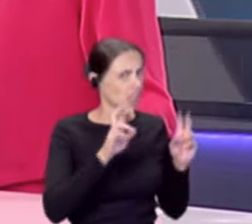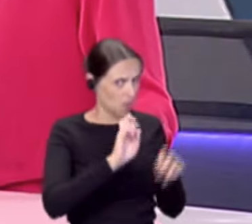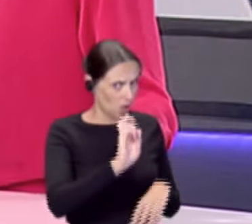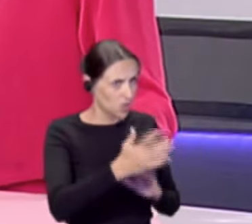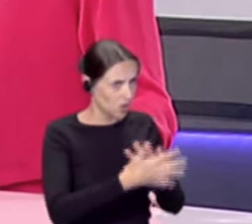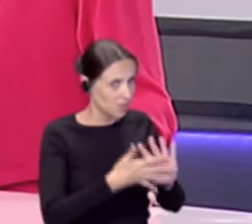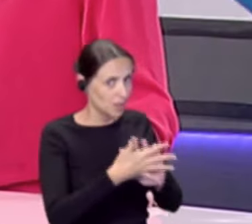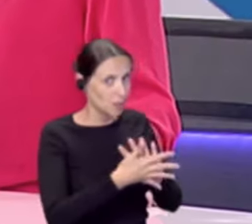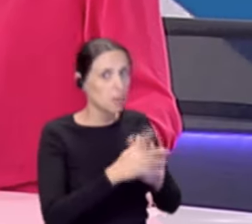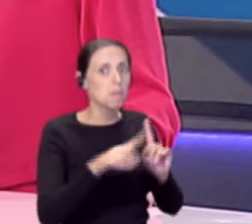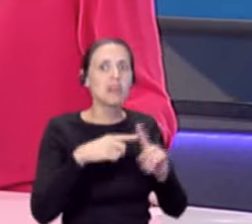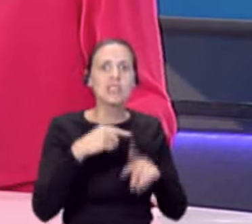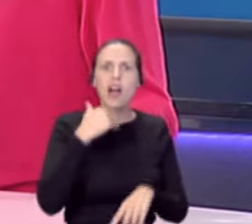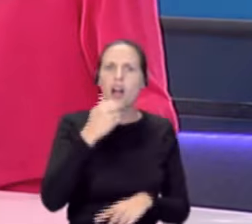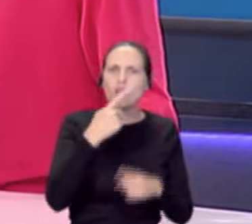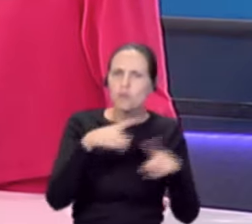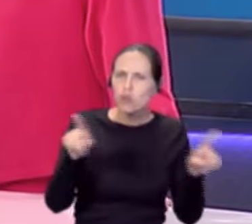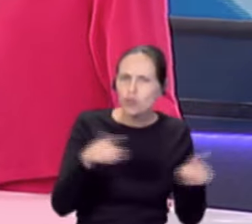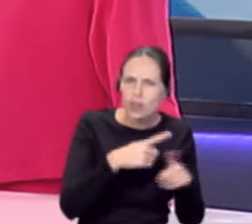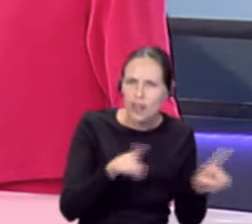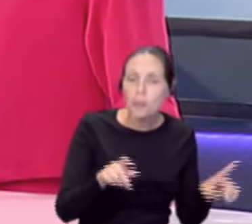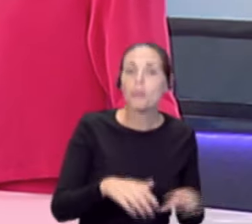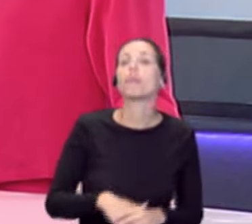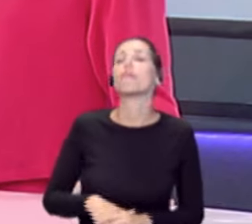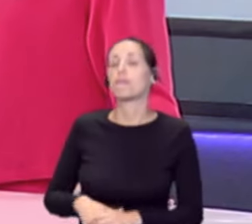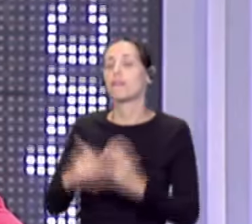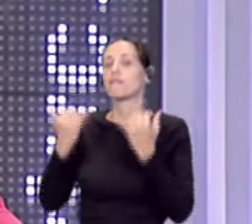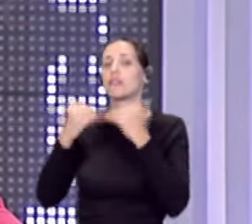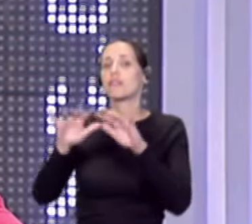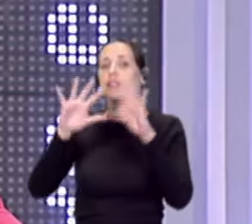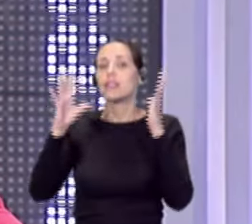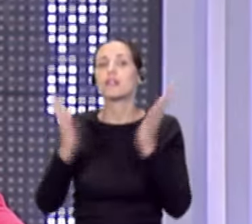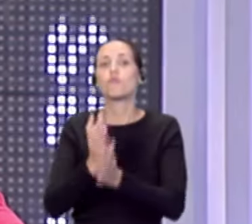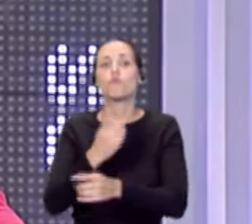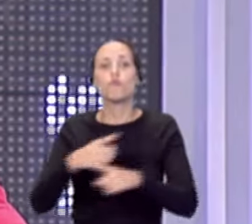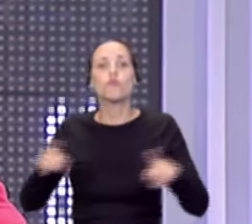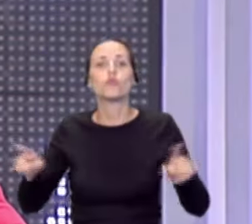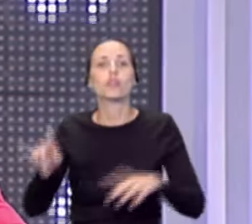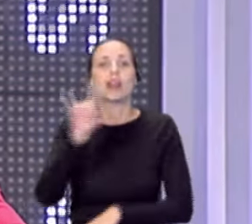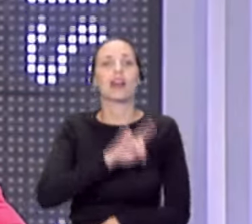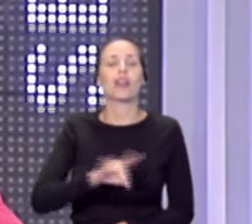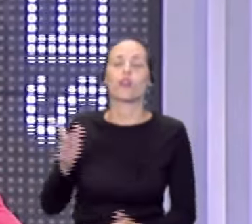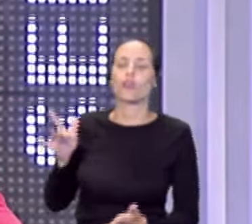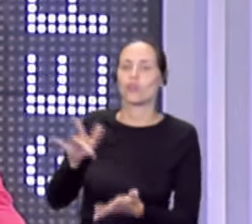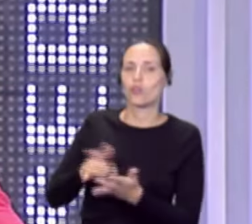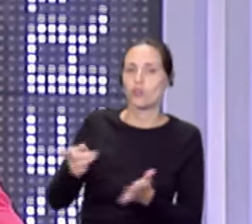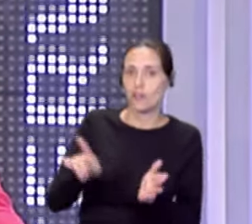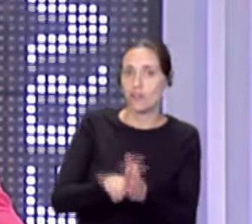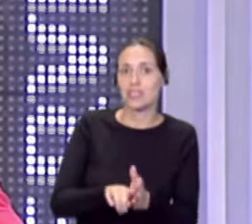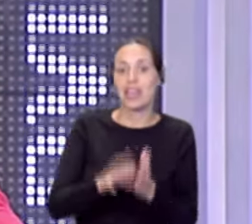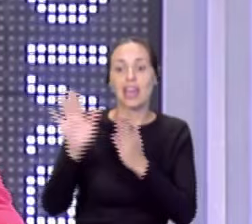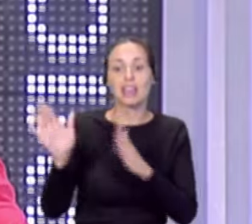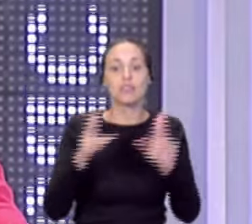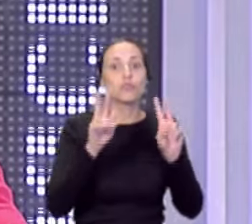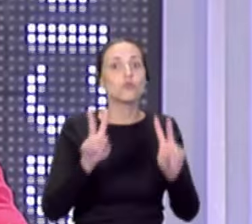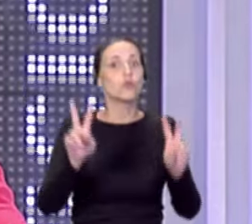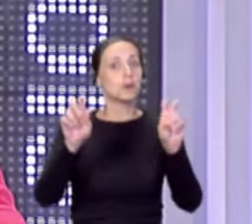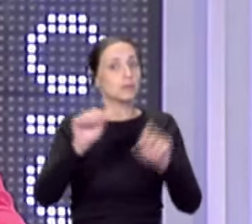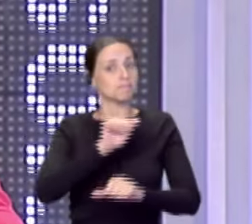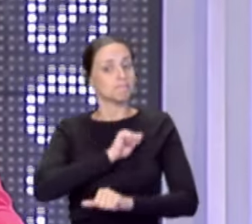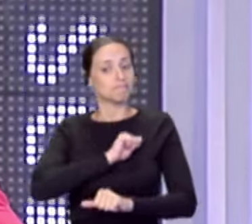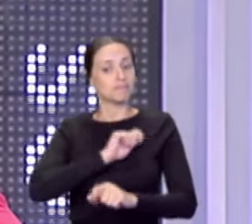un último apunte sobre música. Sí, el Festival Internacional de Música de Canarias que vuelve, lo hace una nueva edición. Será, eso sí, tenemos que esperar